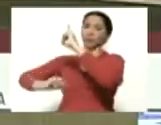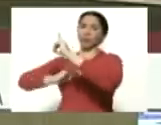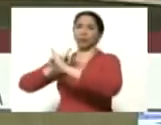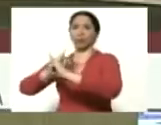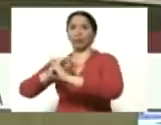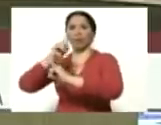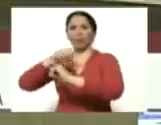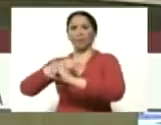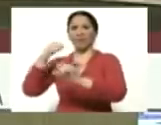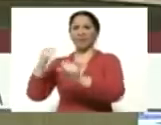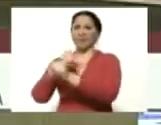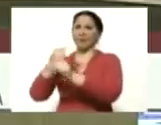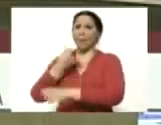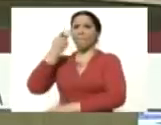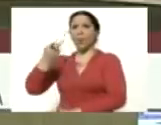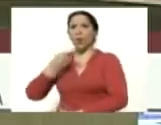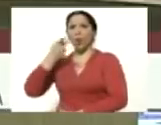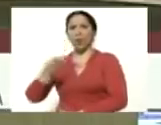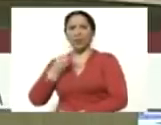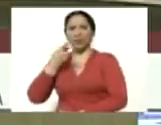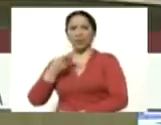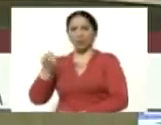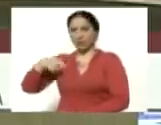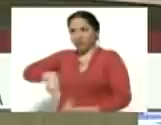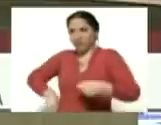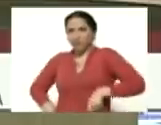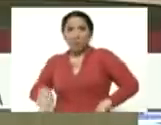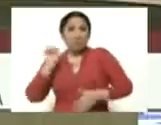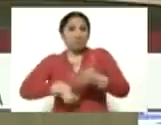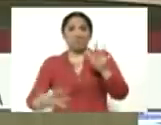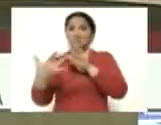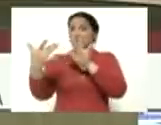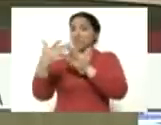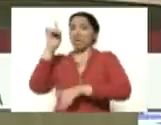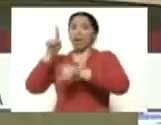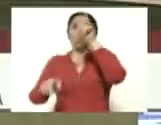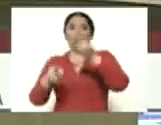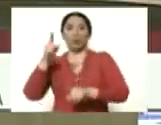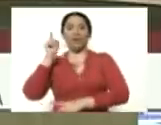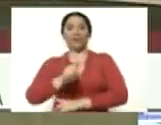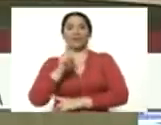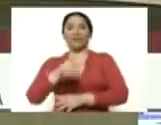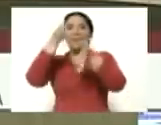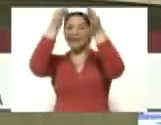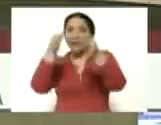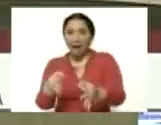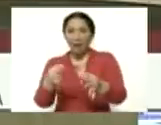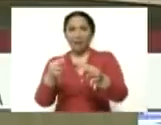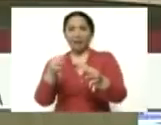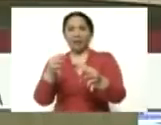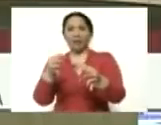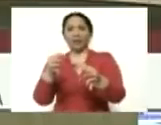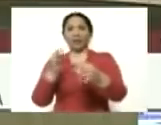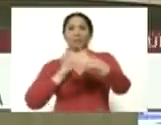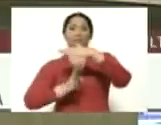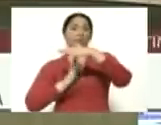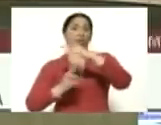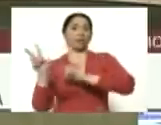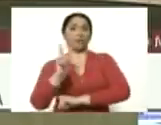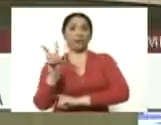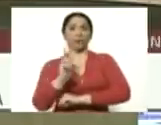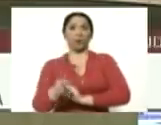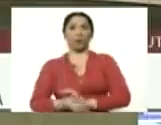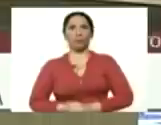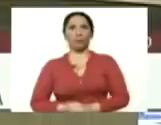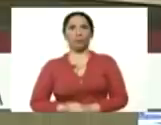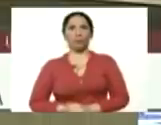y gestores políticos, sin relación alguna con las necesidades reales de los migrantes